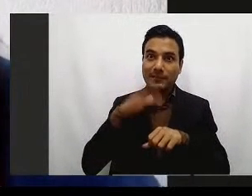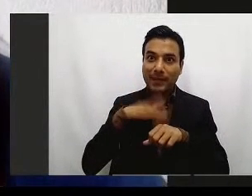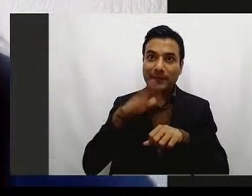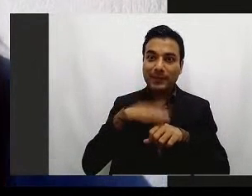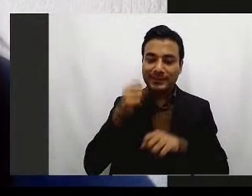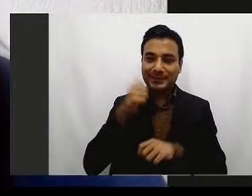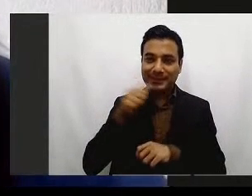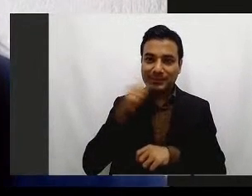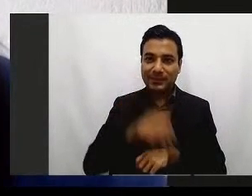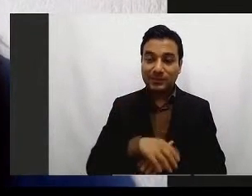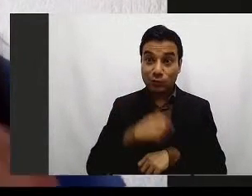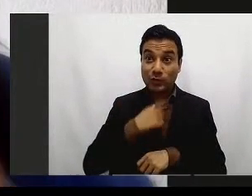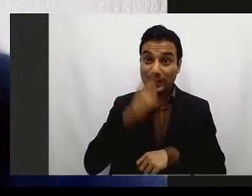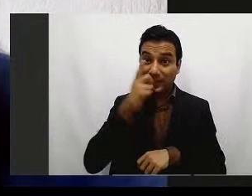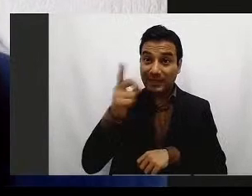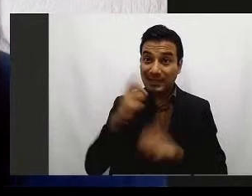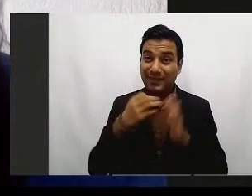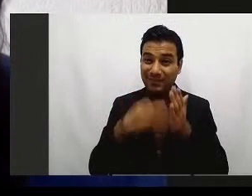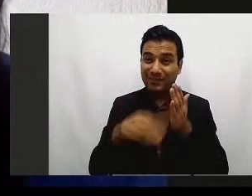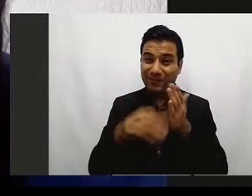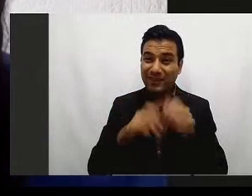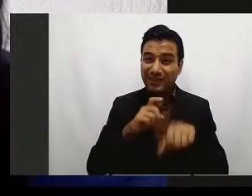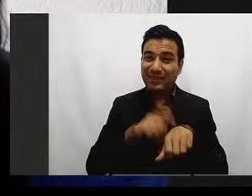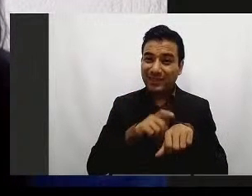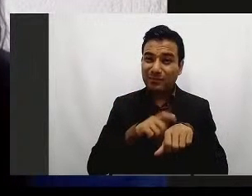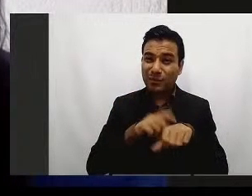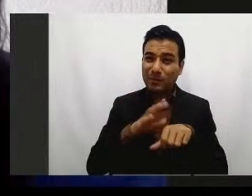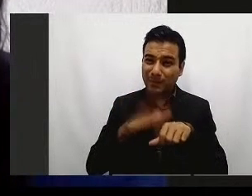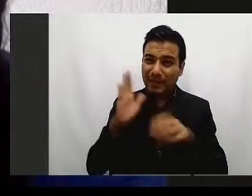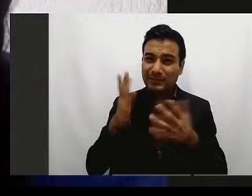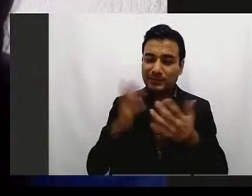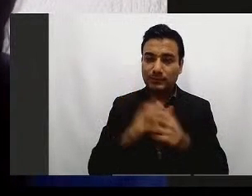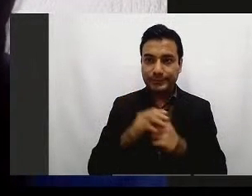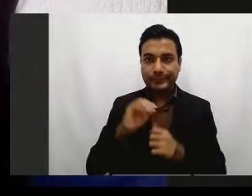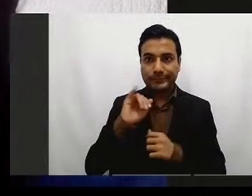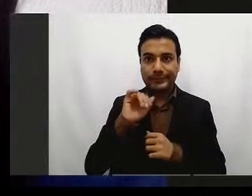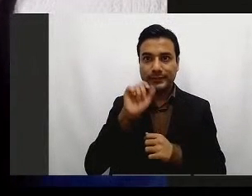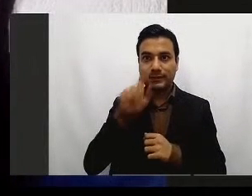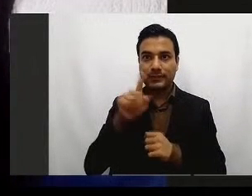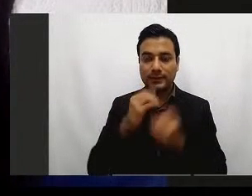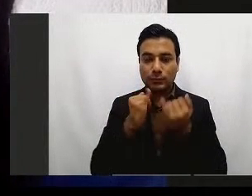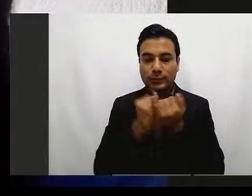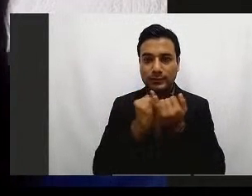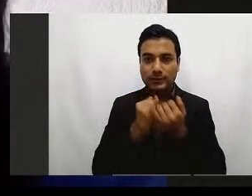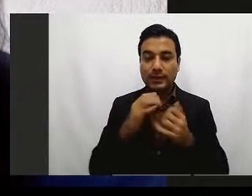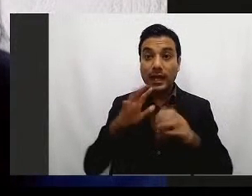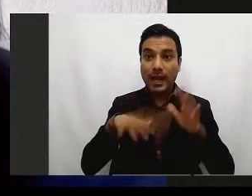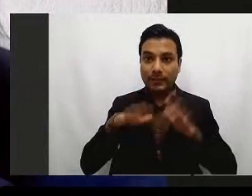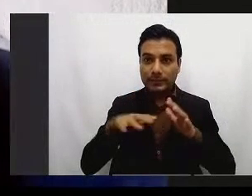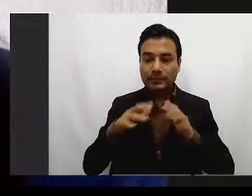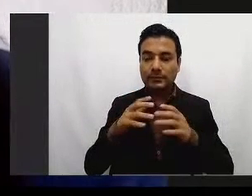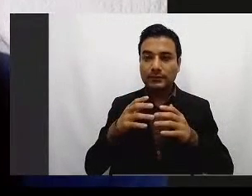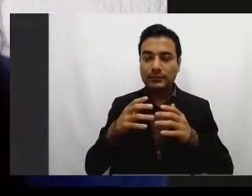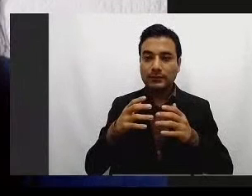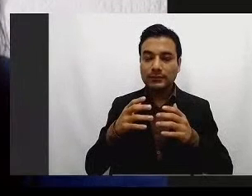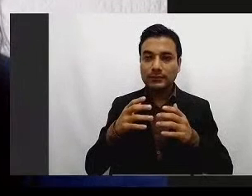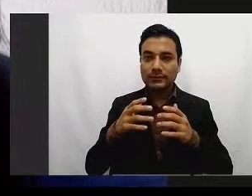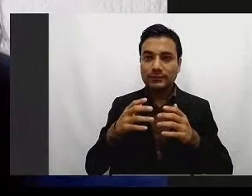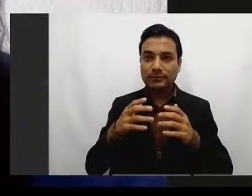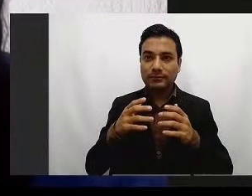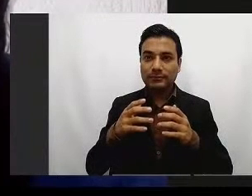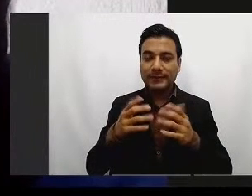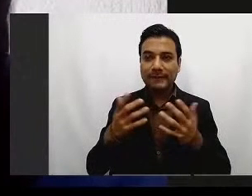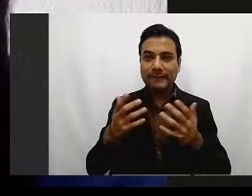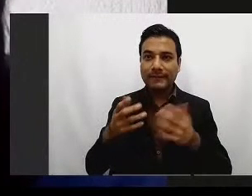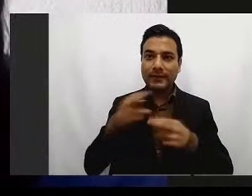híjole, necesitamos más tiempo, pero lo que también hacíamos muchos era que regresábamos a la tabla de Miró, ¿no?